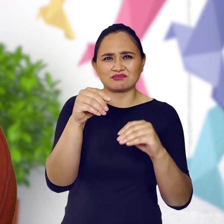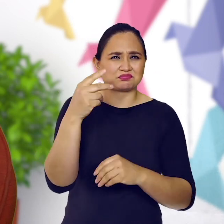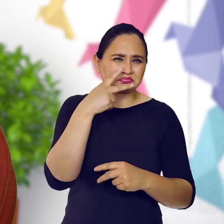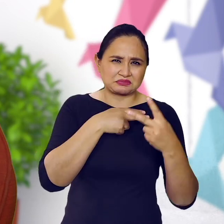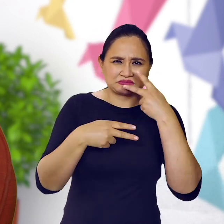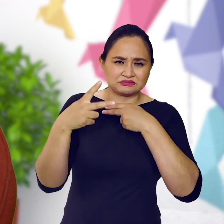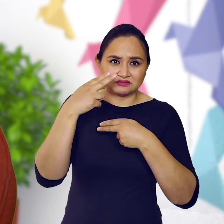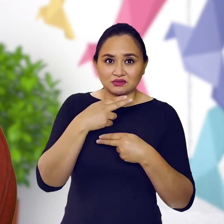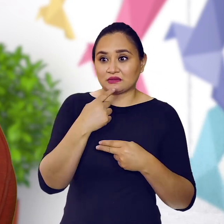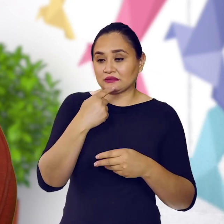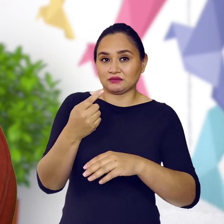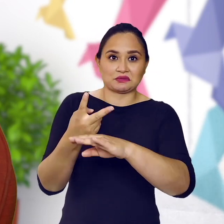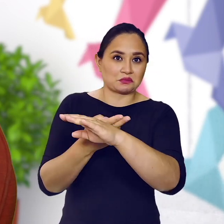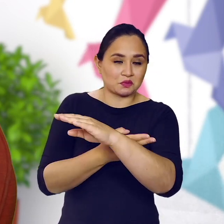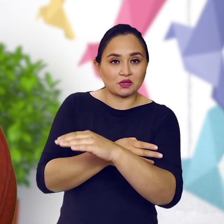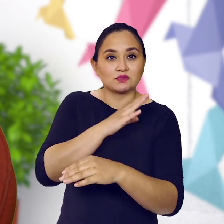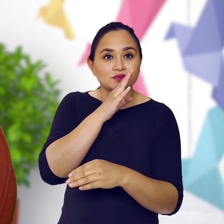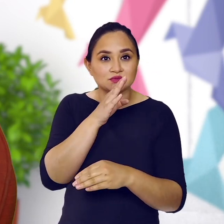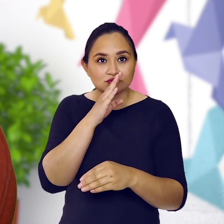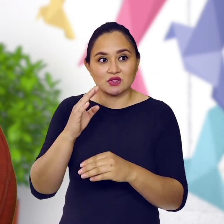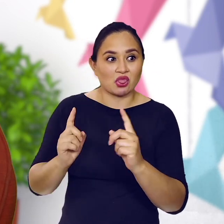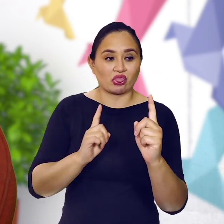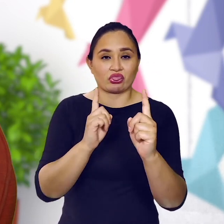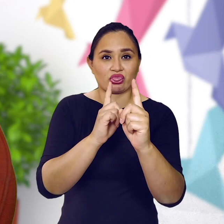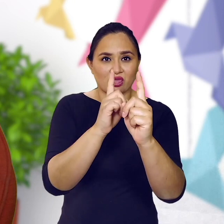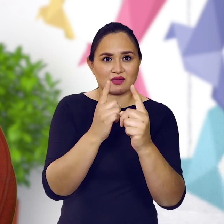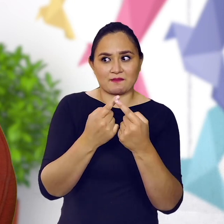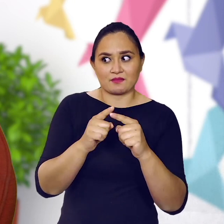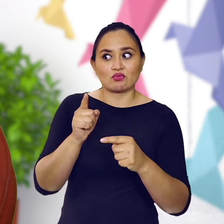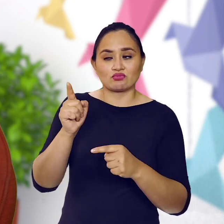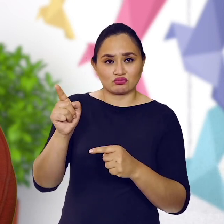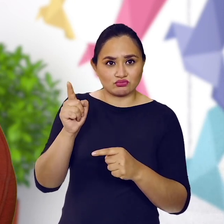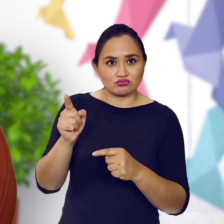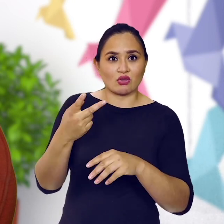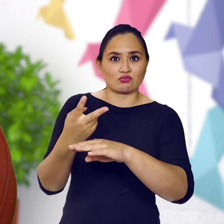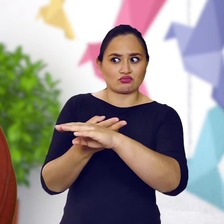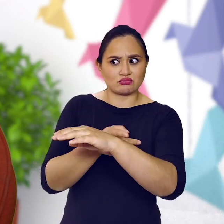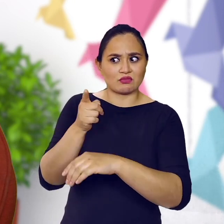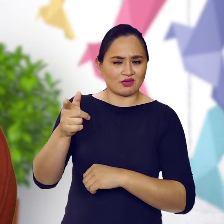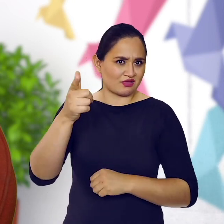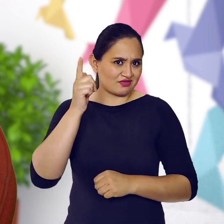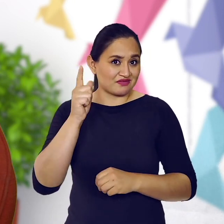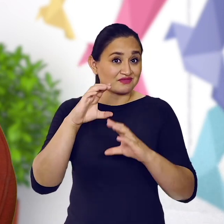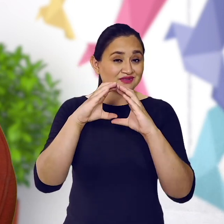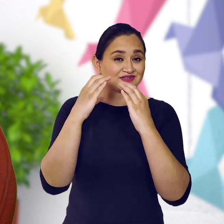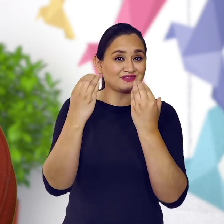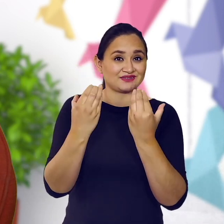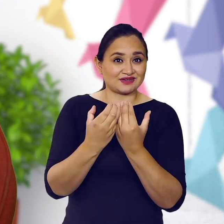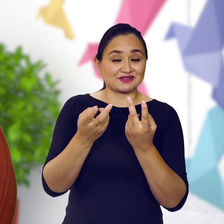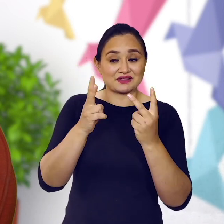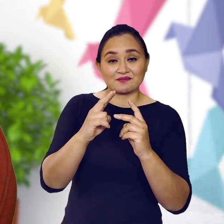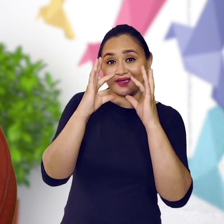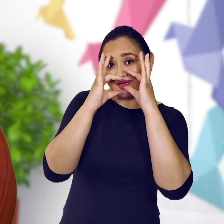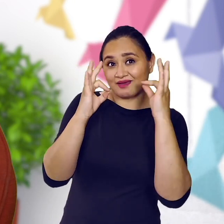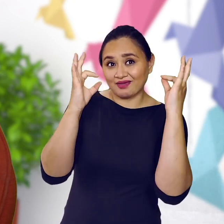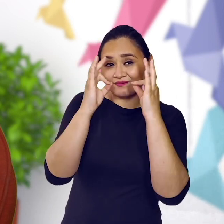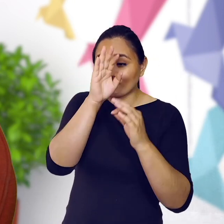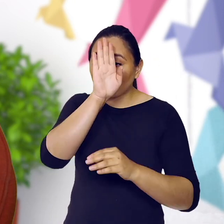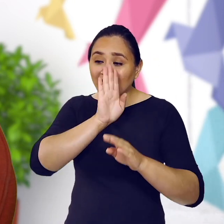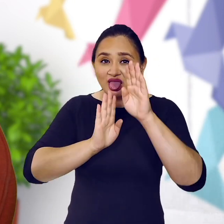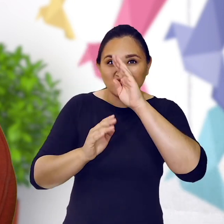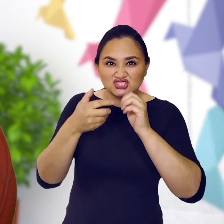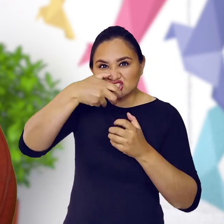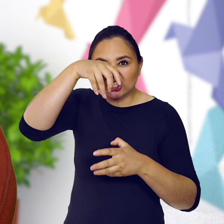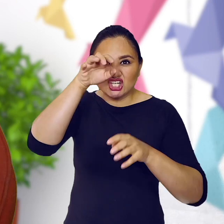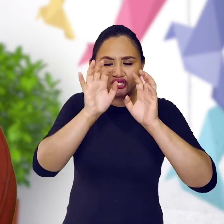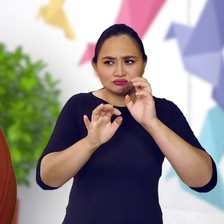cierto. Dicen que los borregos siempre andan siguiendo a los otros, pero el borrego Benito era el líder de la clase. Y la gata Matilda no era